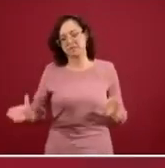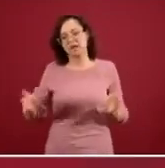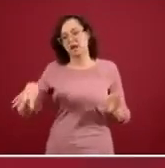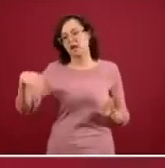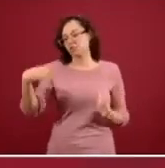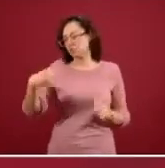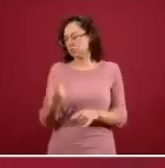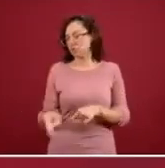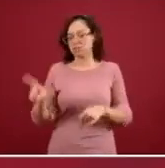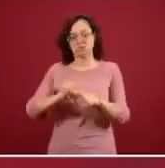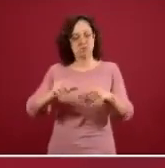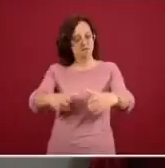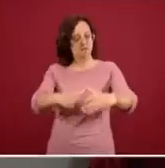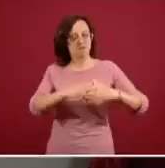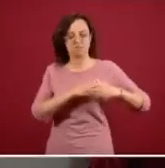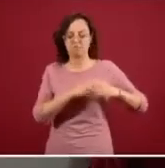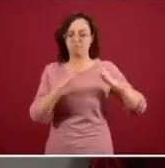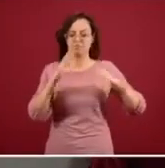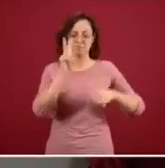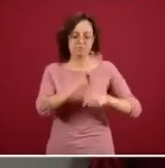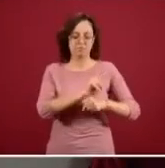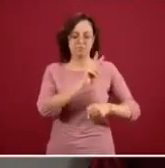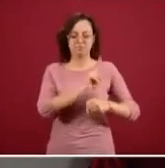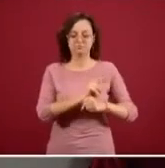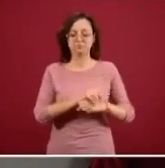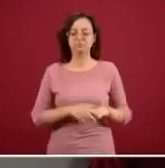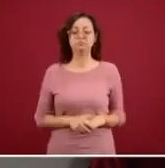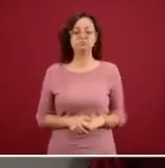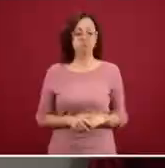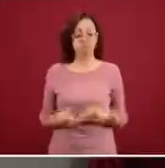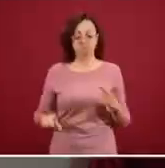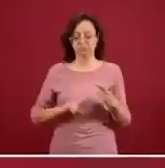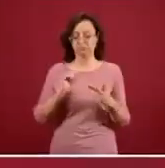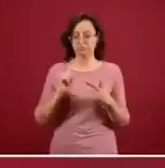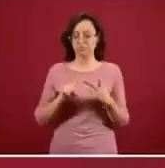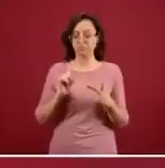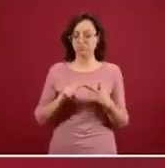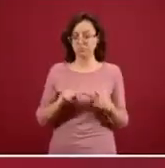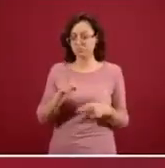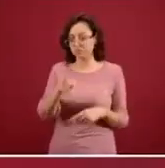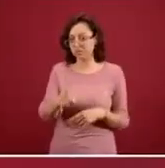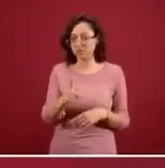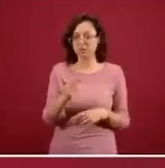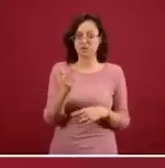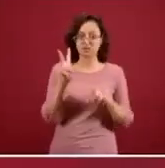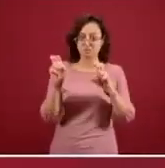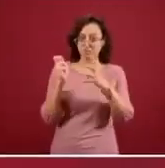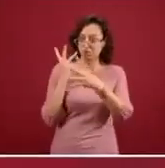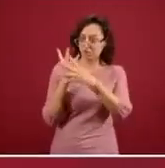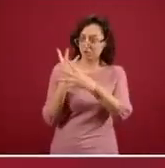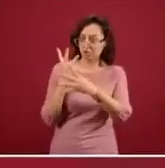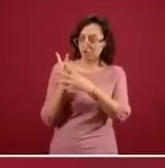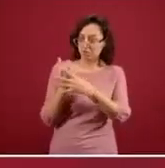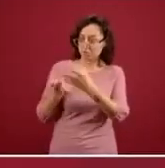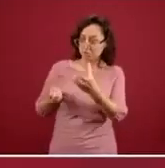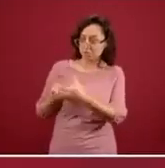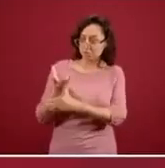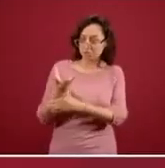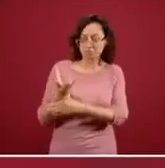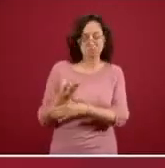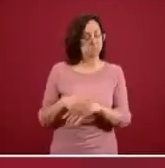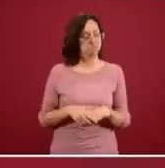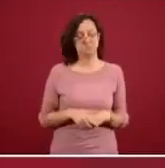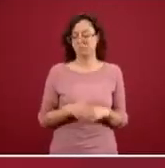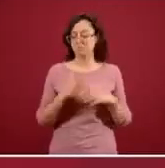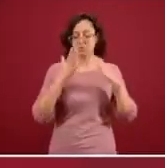día 14. Respecto a la primera pregunta, no se considera como una medida de salud pública en este momento la preliberación.